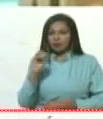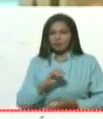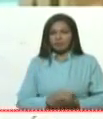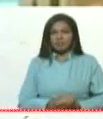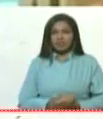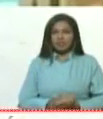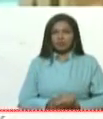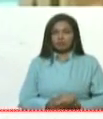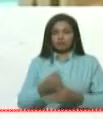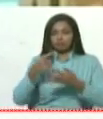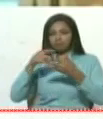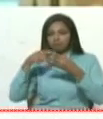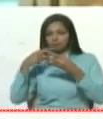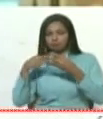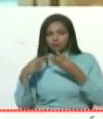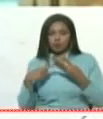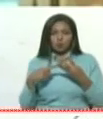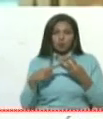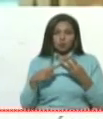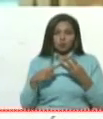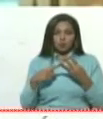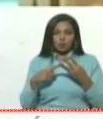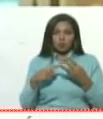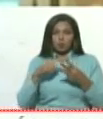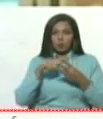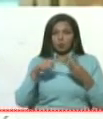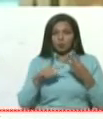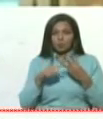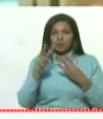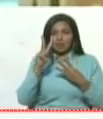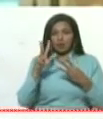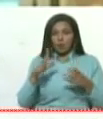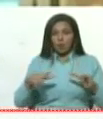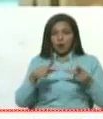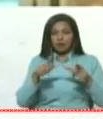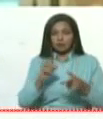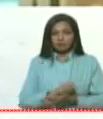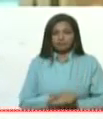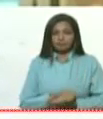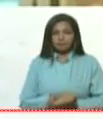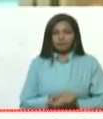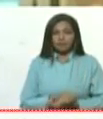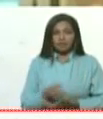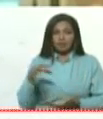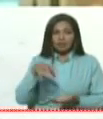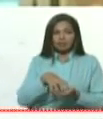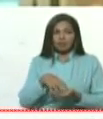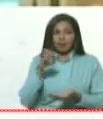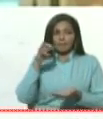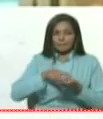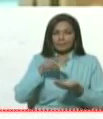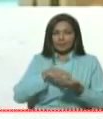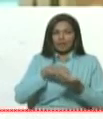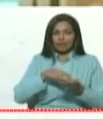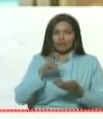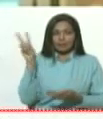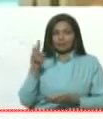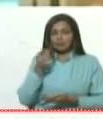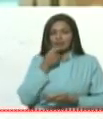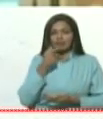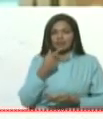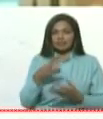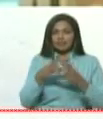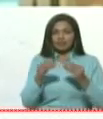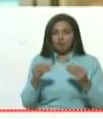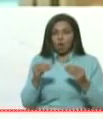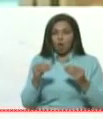Mérida, Mucuchíes y Tabay. En el estado Miranda incorporamos a la misión Venezuela Bella con todos